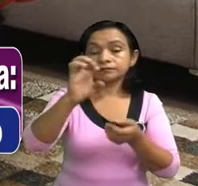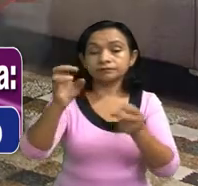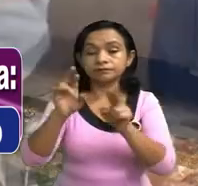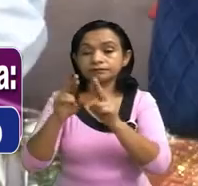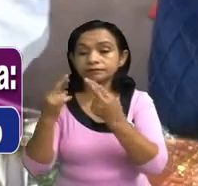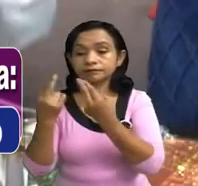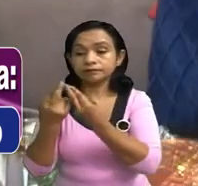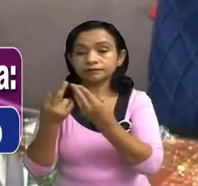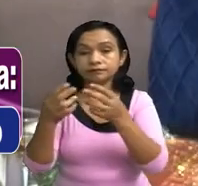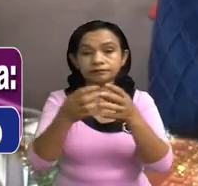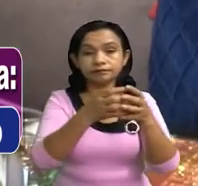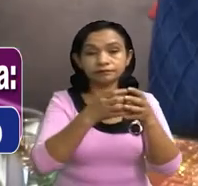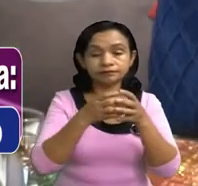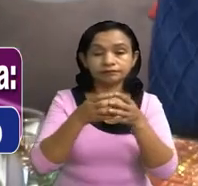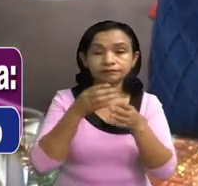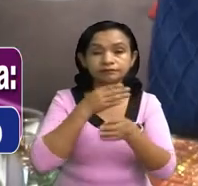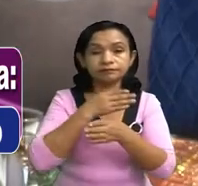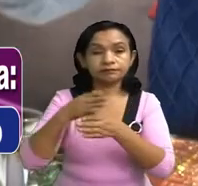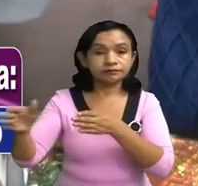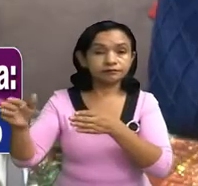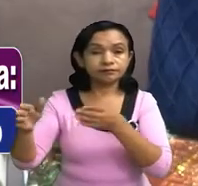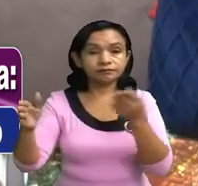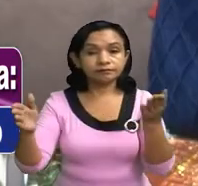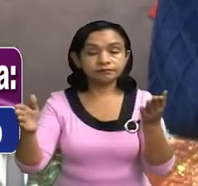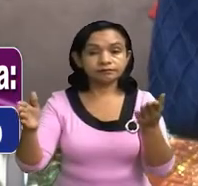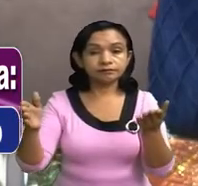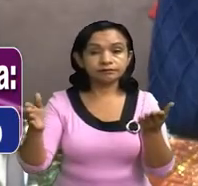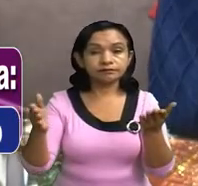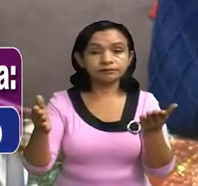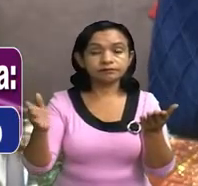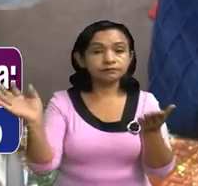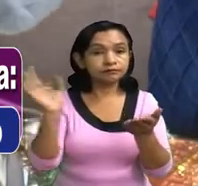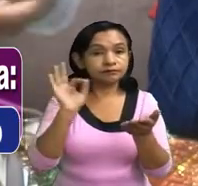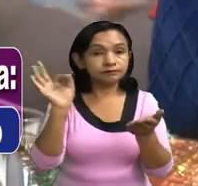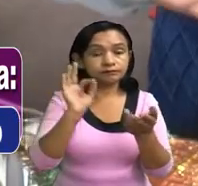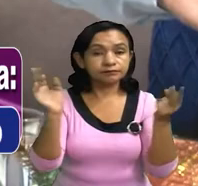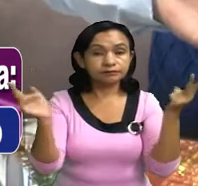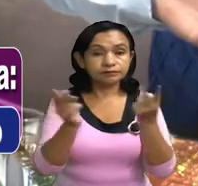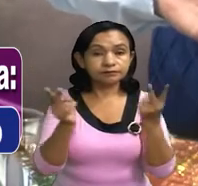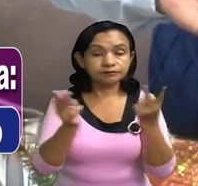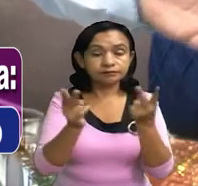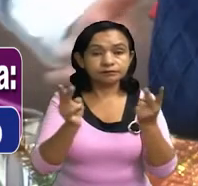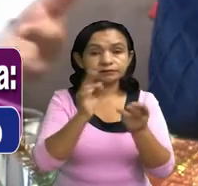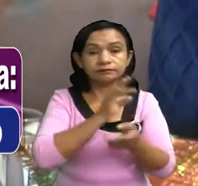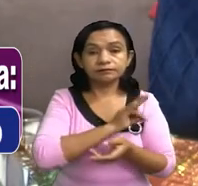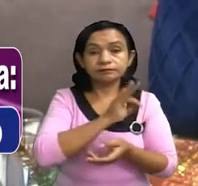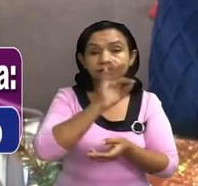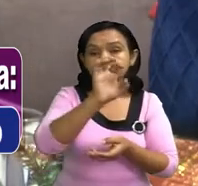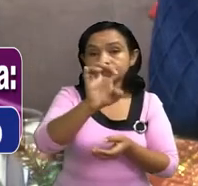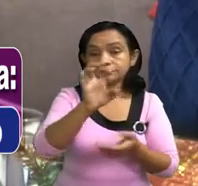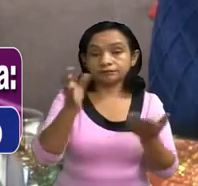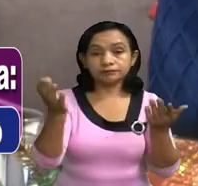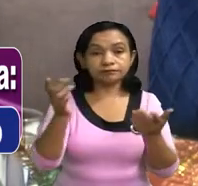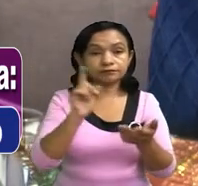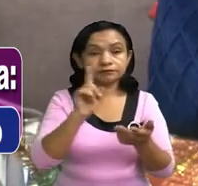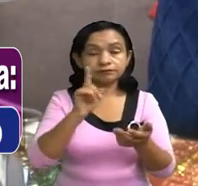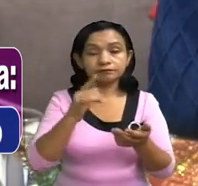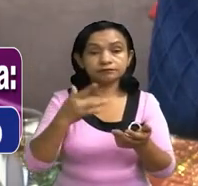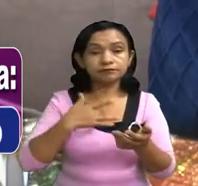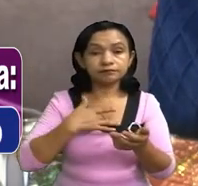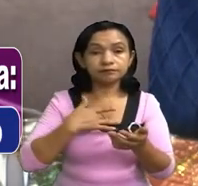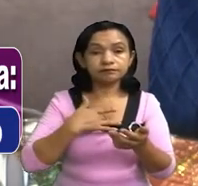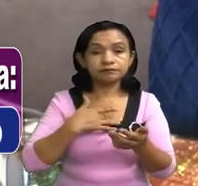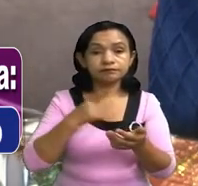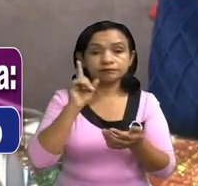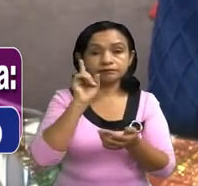comunidad, los excluidos, encontramos la forma de vivir nuestra fe. Ya no necesitábamos ir a escuchar